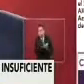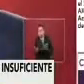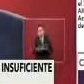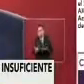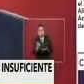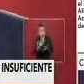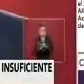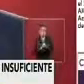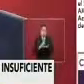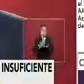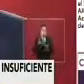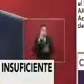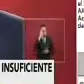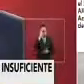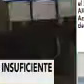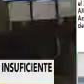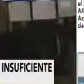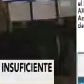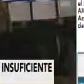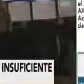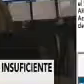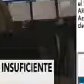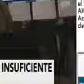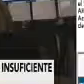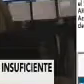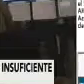Fitch recortó la calificación de Pemex en escala